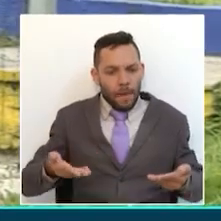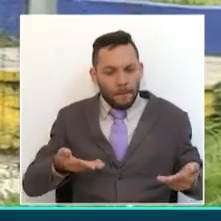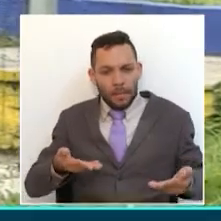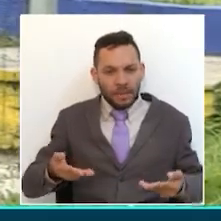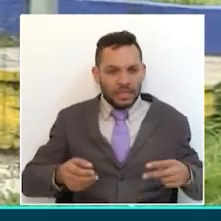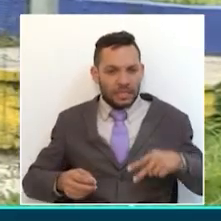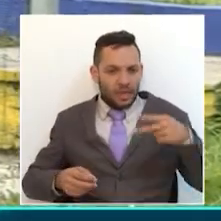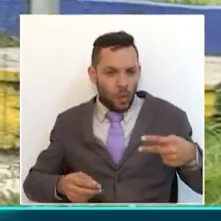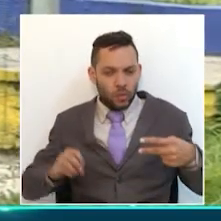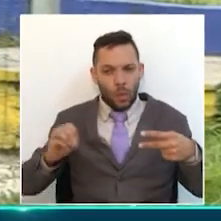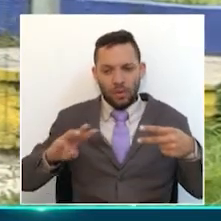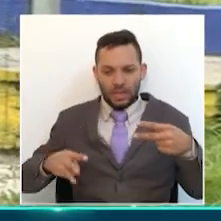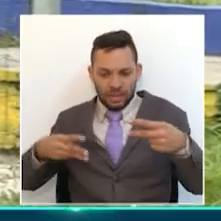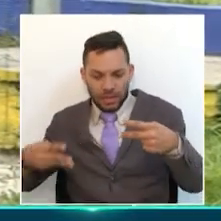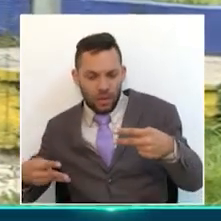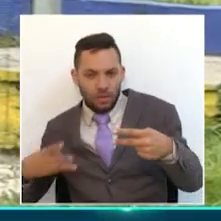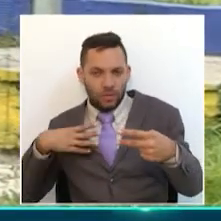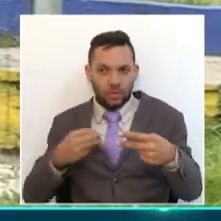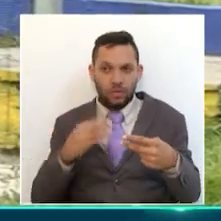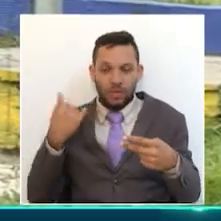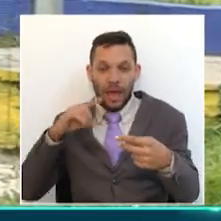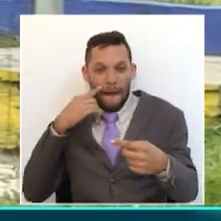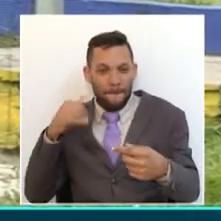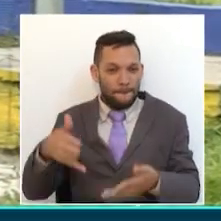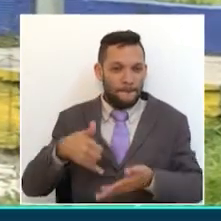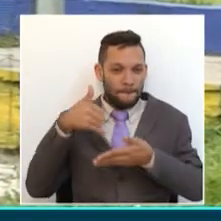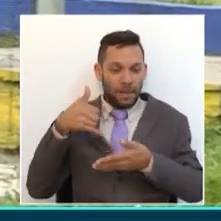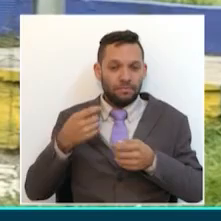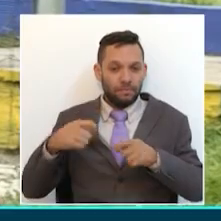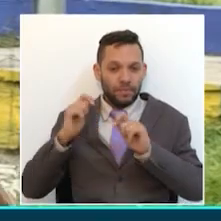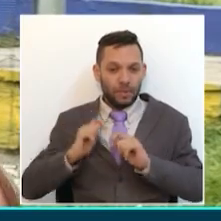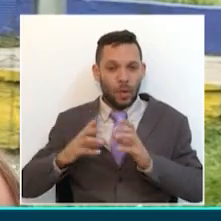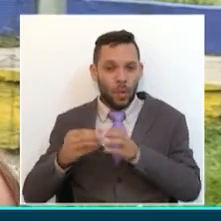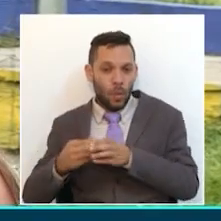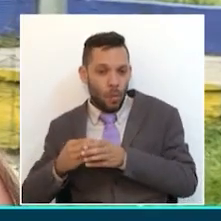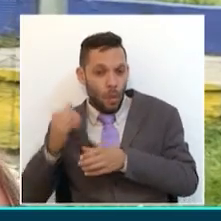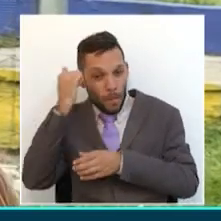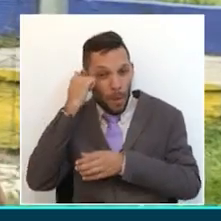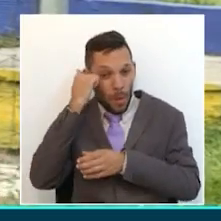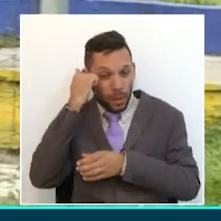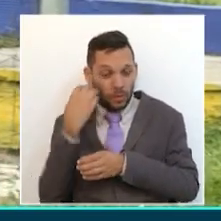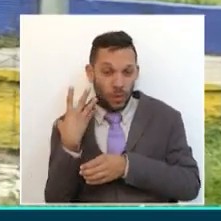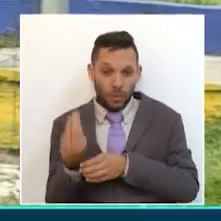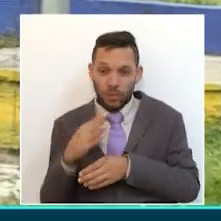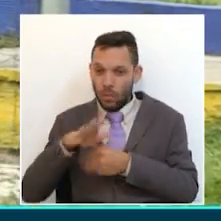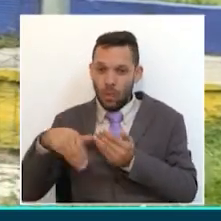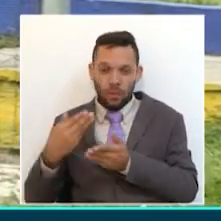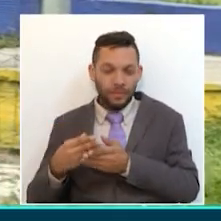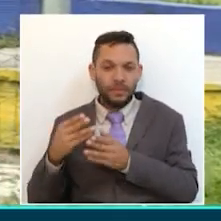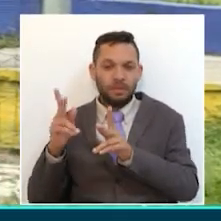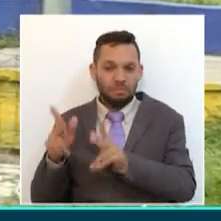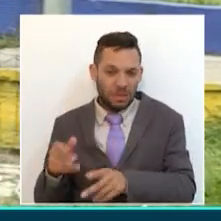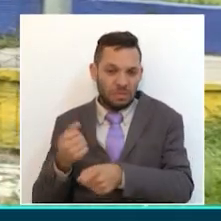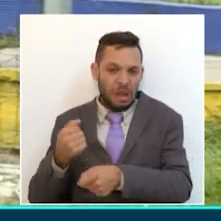segundas, terceras, y pues ese era un sueño que teníamos como meta. Es un equipo de magisterio, somos docentes todas, pertenecemos a instituciones educativas